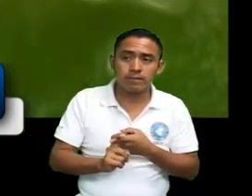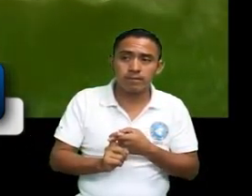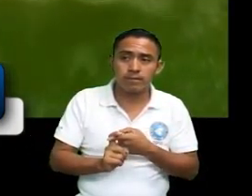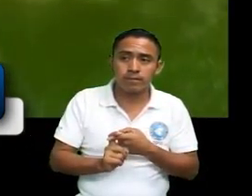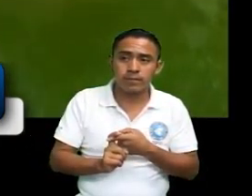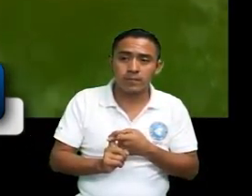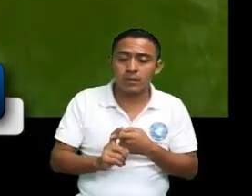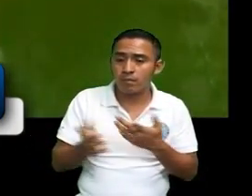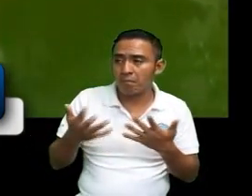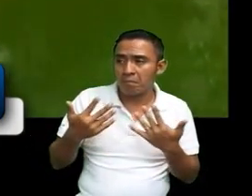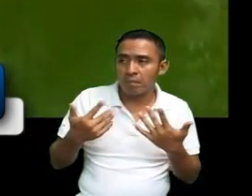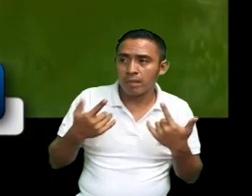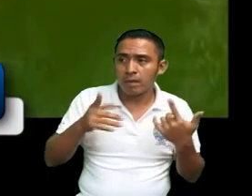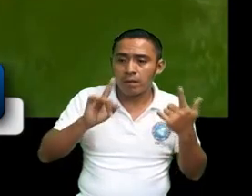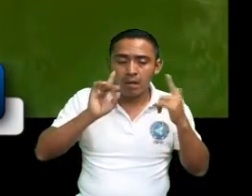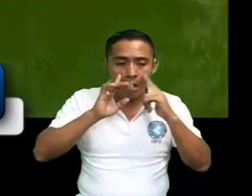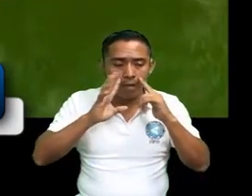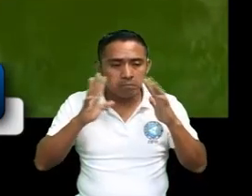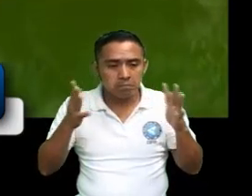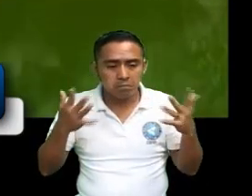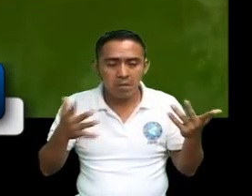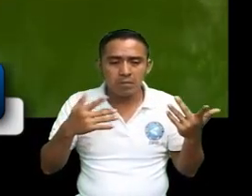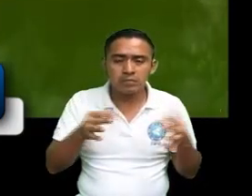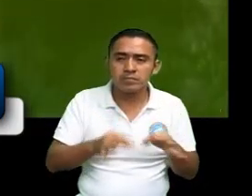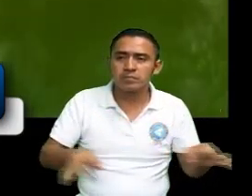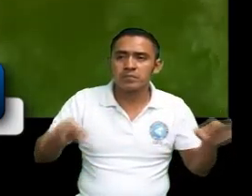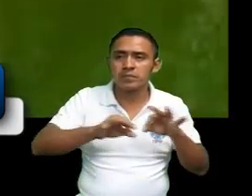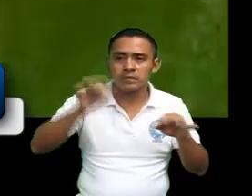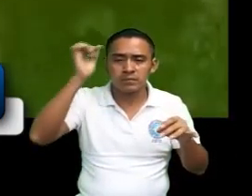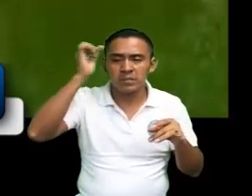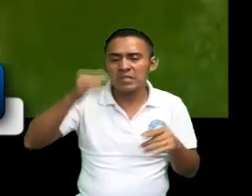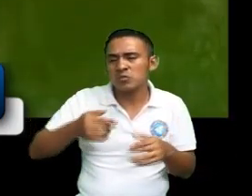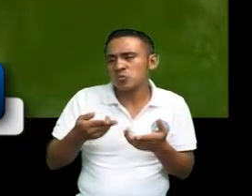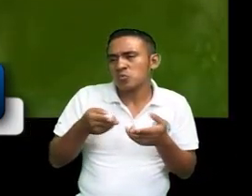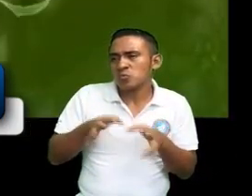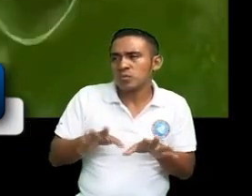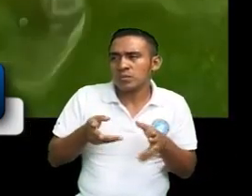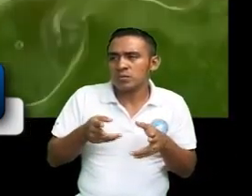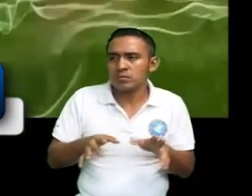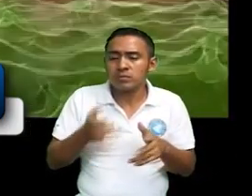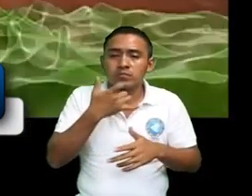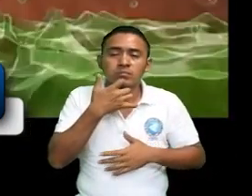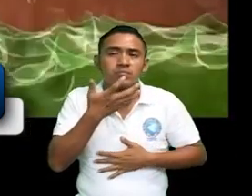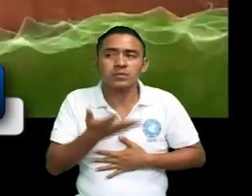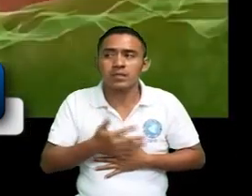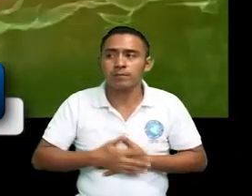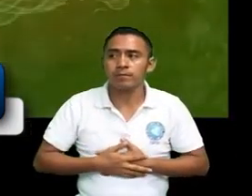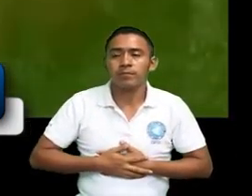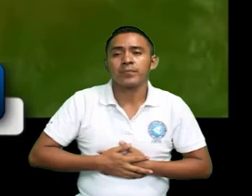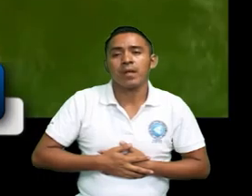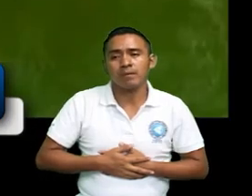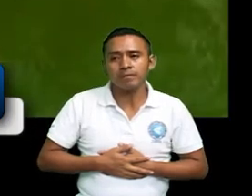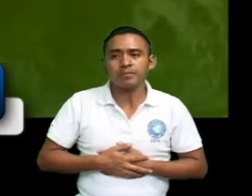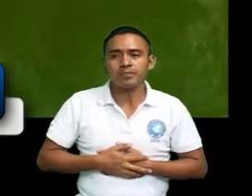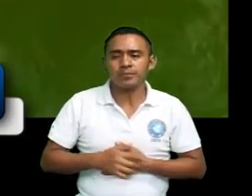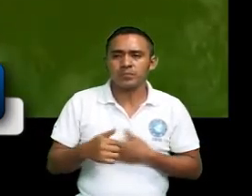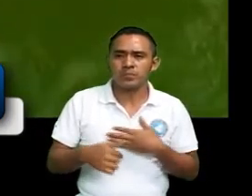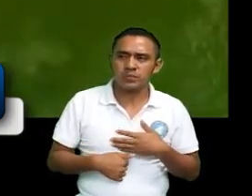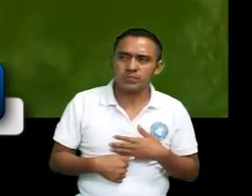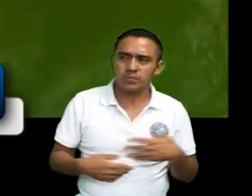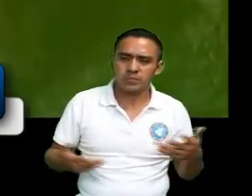mucha importancia a ellos. Así es. ¿Y por qué? Piensan que es algo normal. Sí, pero ¿por qué? Porque, bueno, te sentís mal,